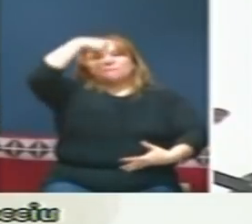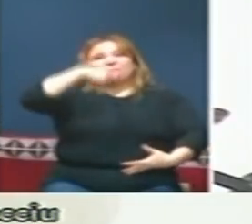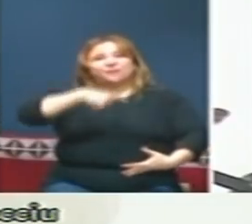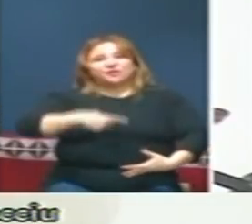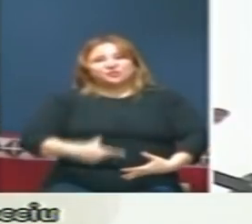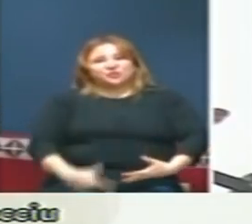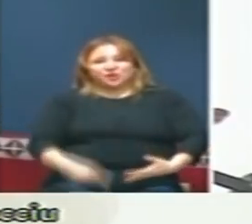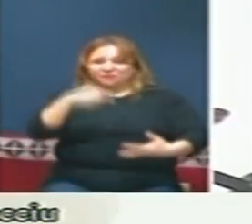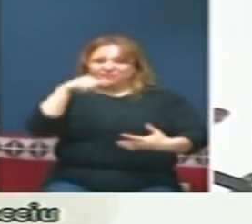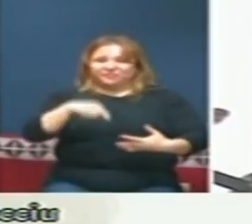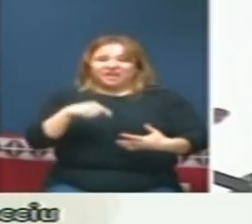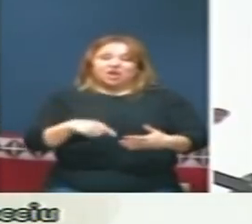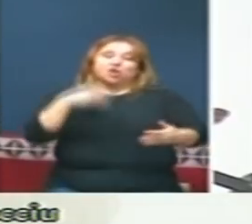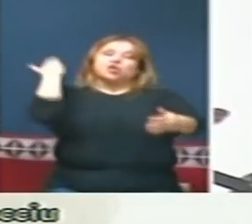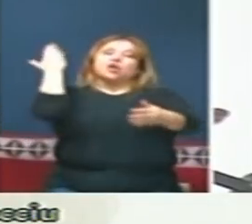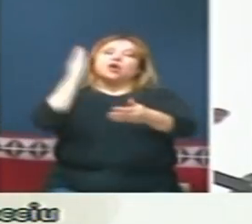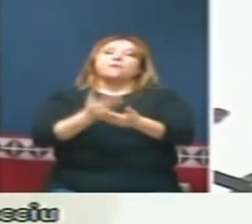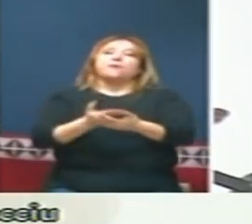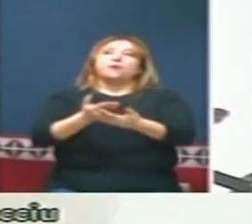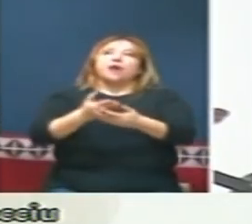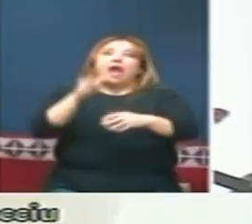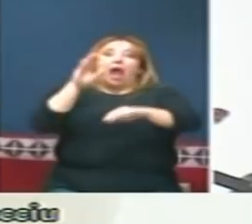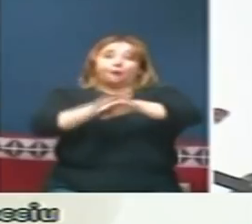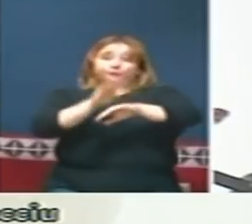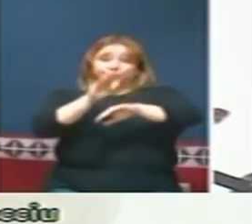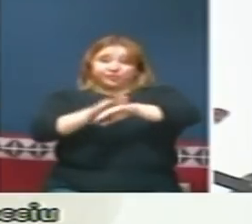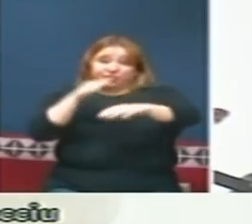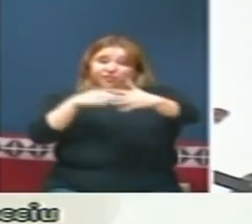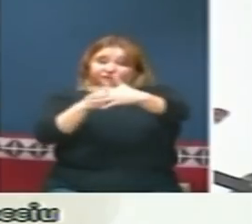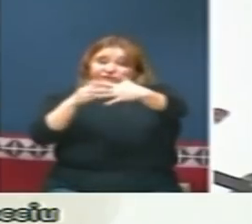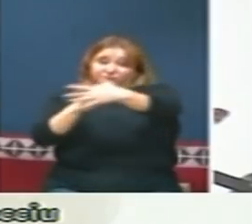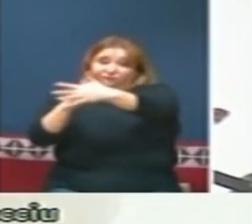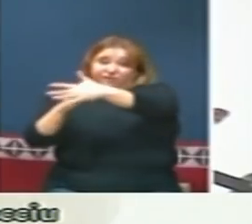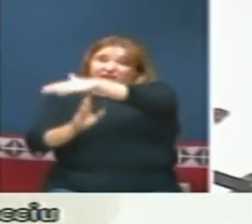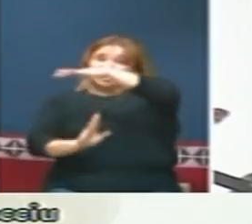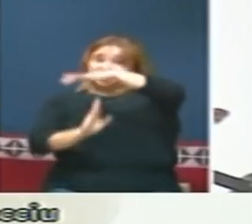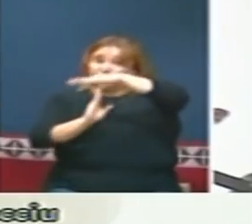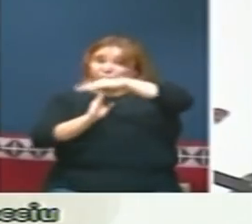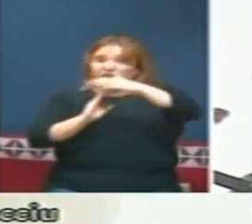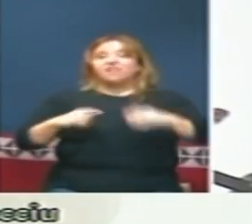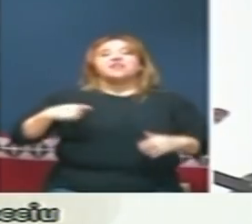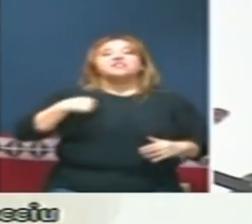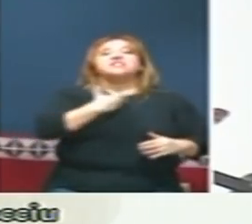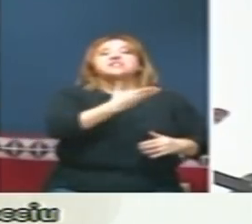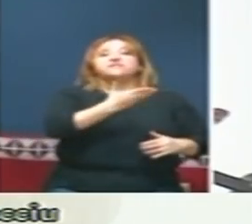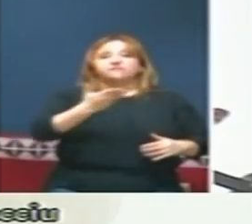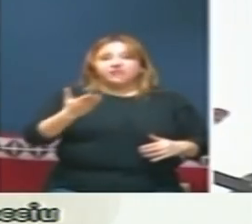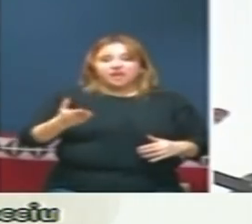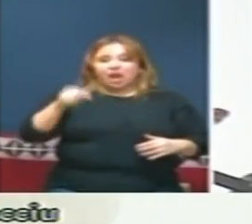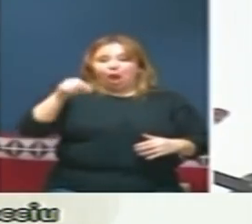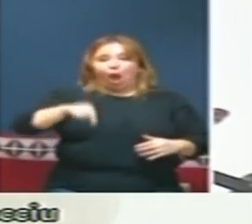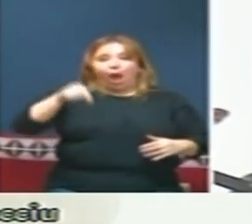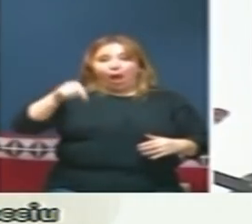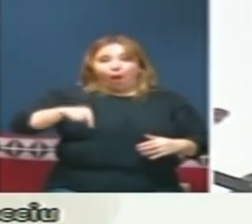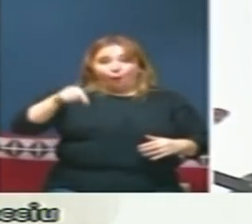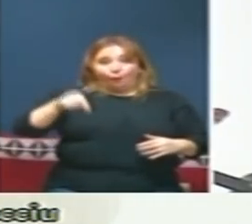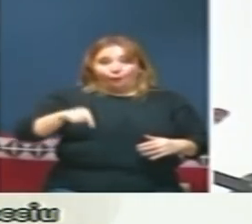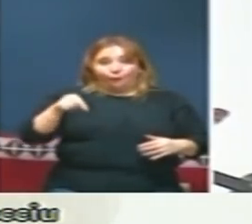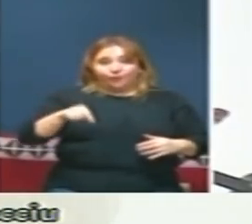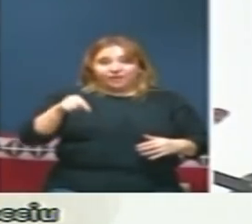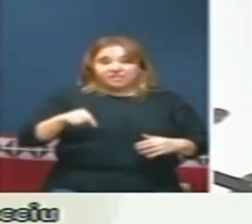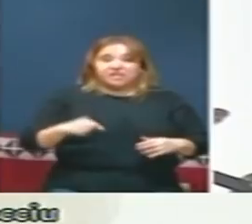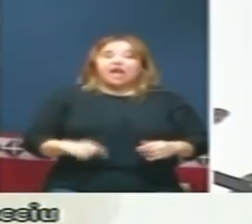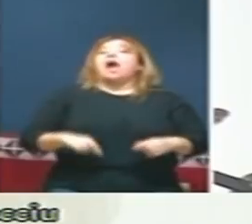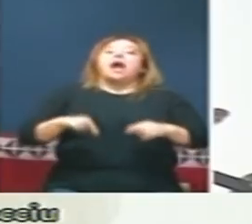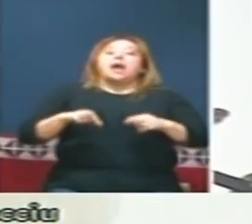vio obstaculizado con todas las fuerzas de las autoridades civiles. Oficialmente, el poder político